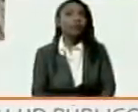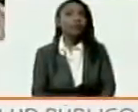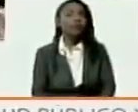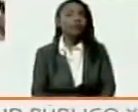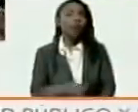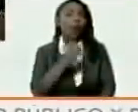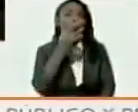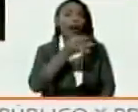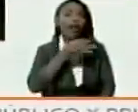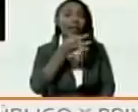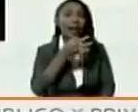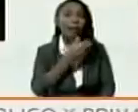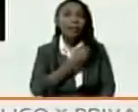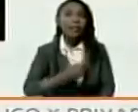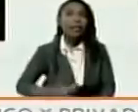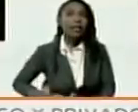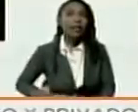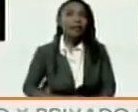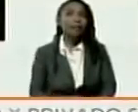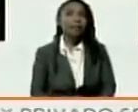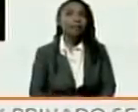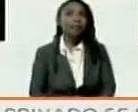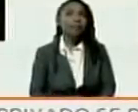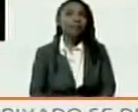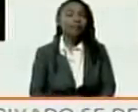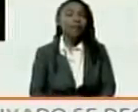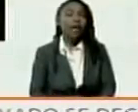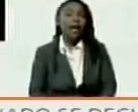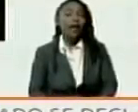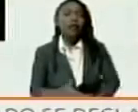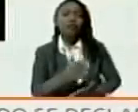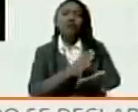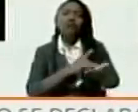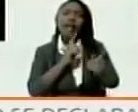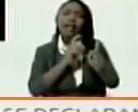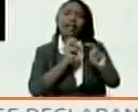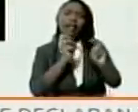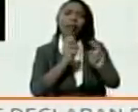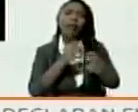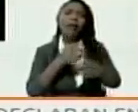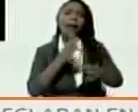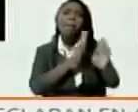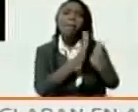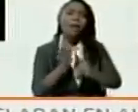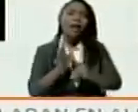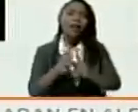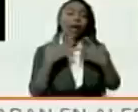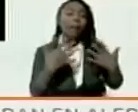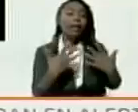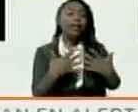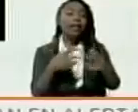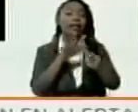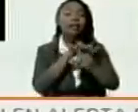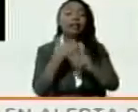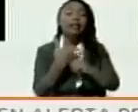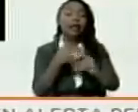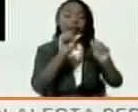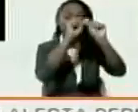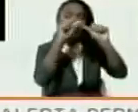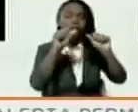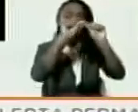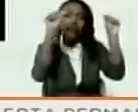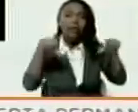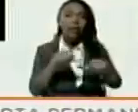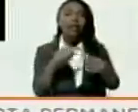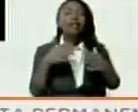Buenas tardes, presidente, y demás autoridades. Presidente, en relación al plan que usted señala de declaración de emergencia en el sistema de salud, esta semana uno